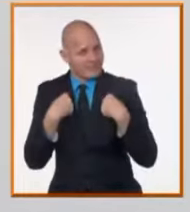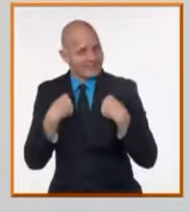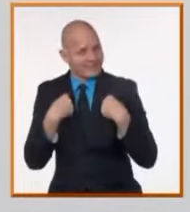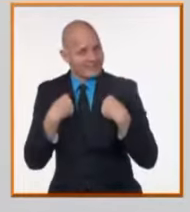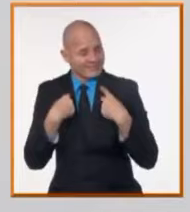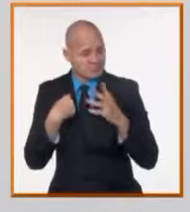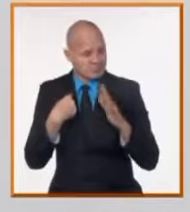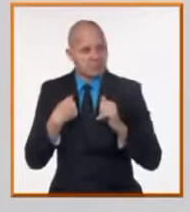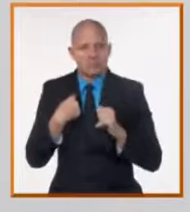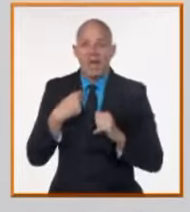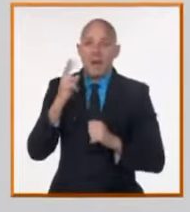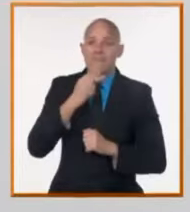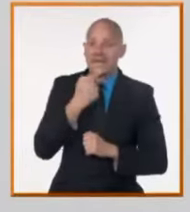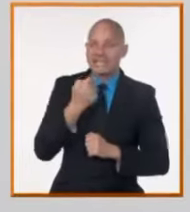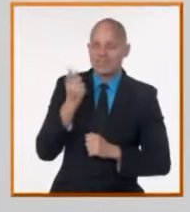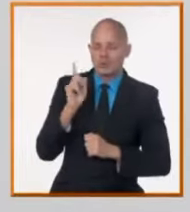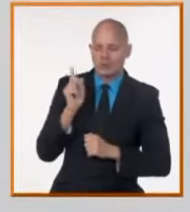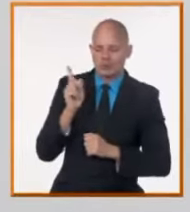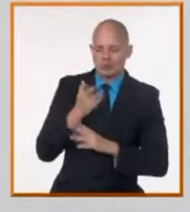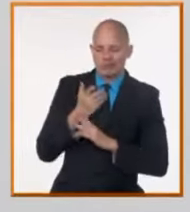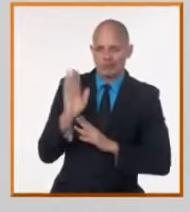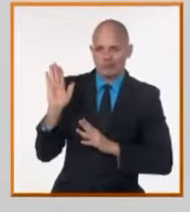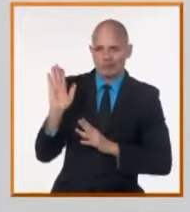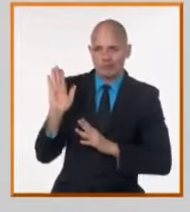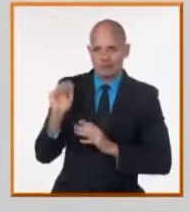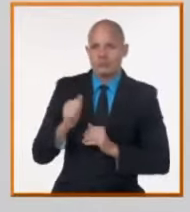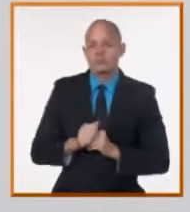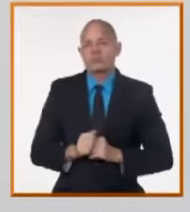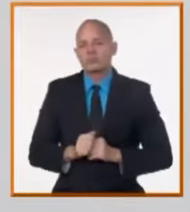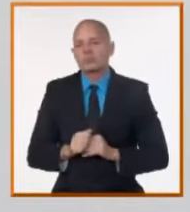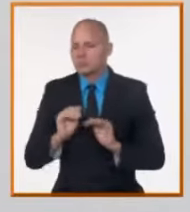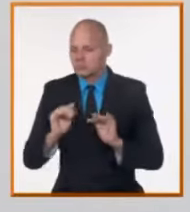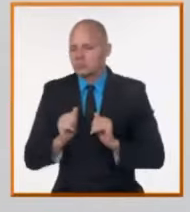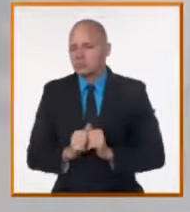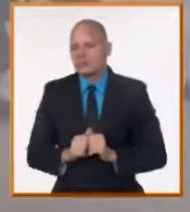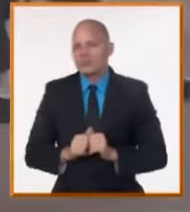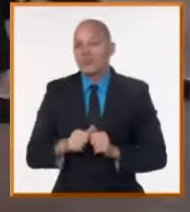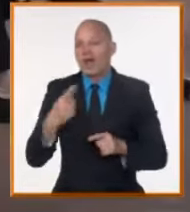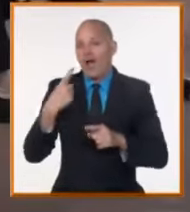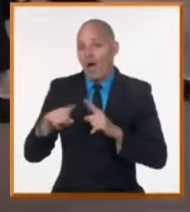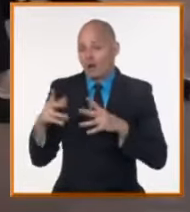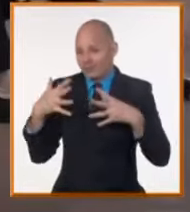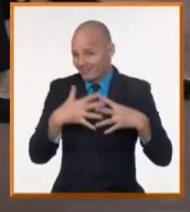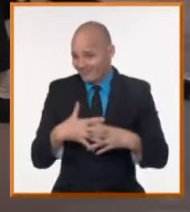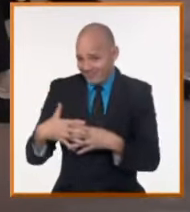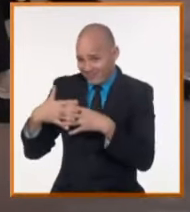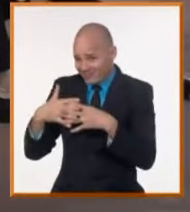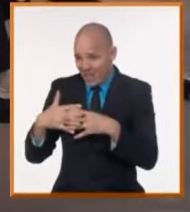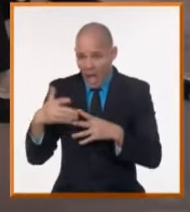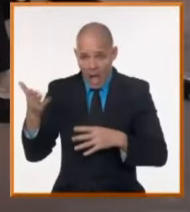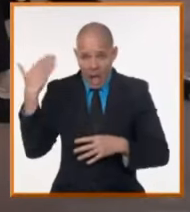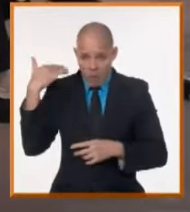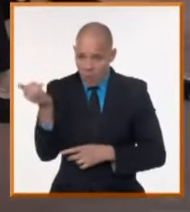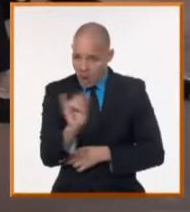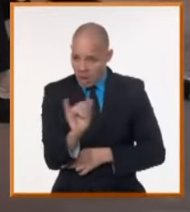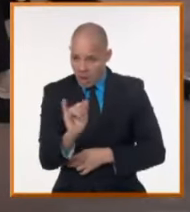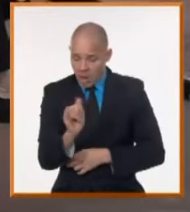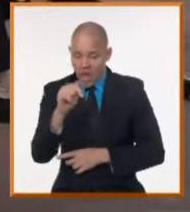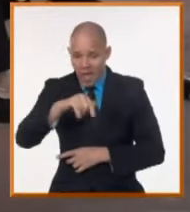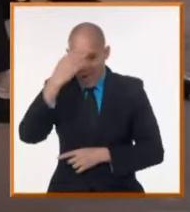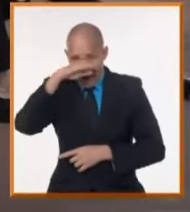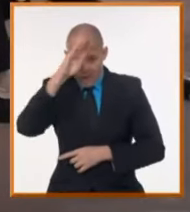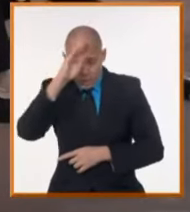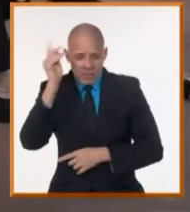las escenas norteamericanas. Los traspiés que también, por ejemplo, los propios Estados Unidos ponían a los independentistas